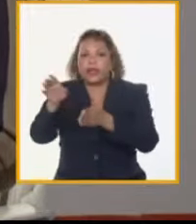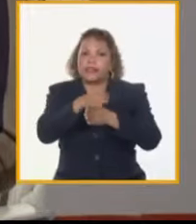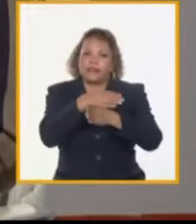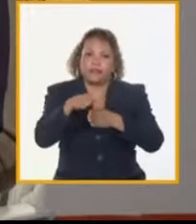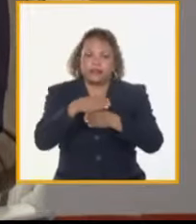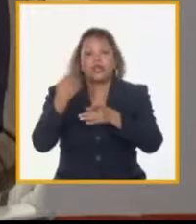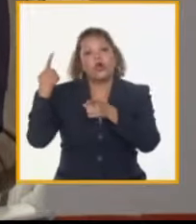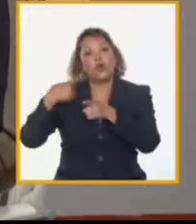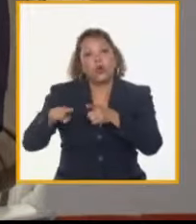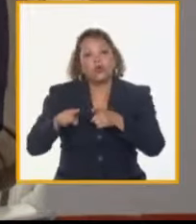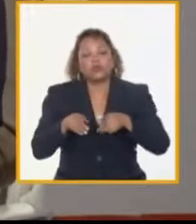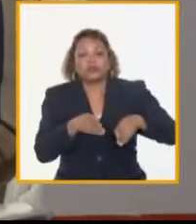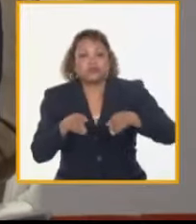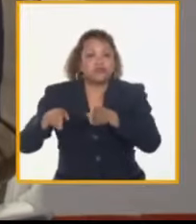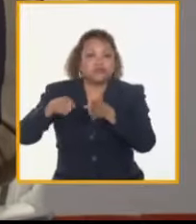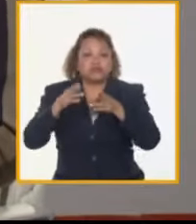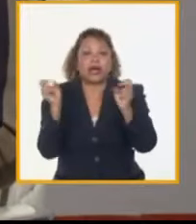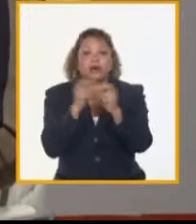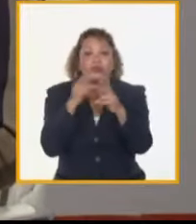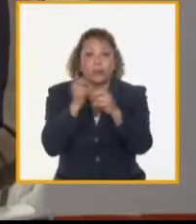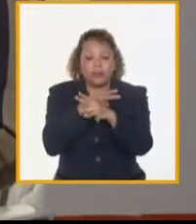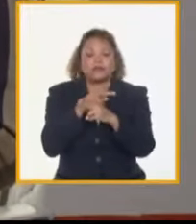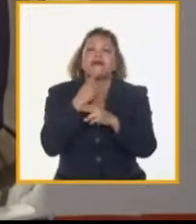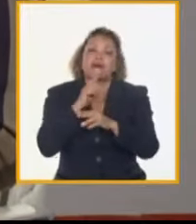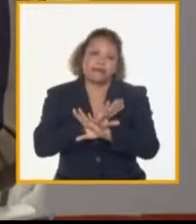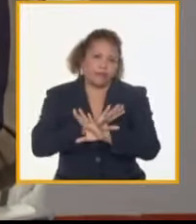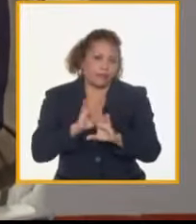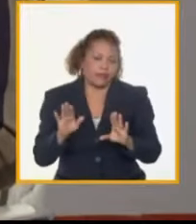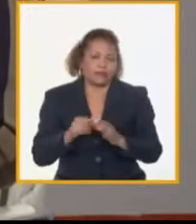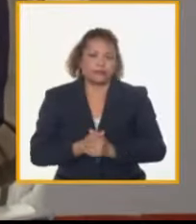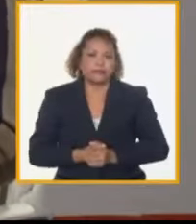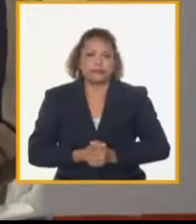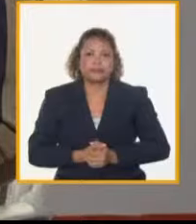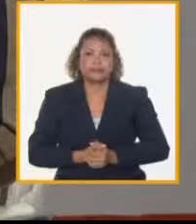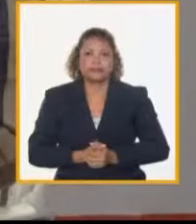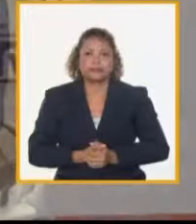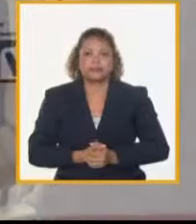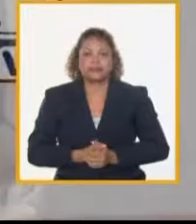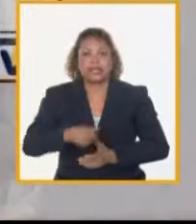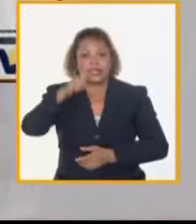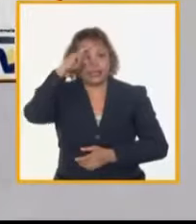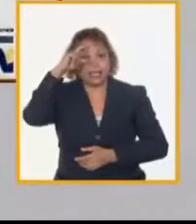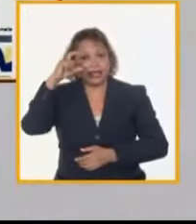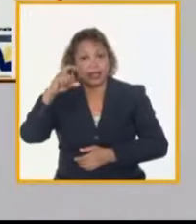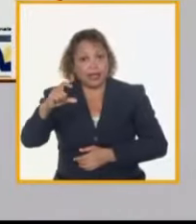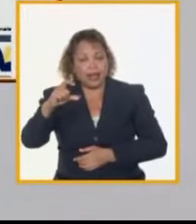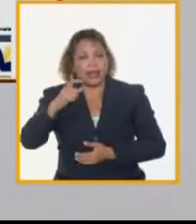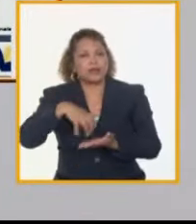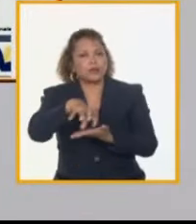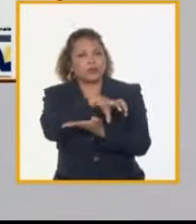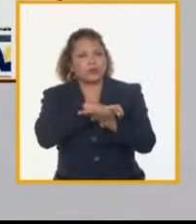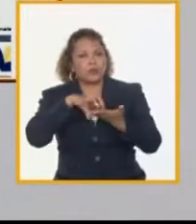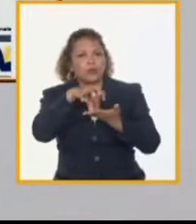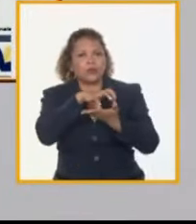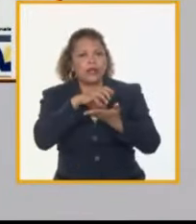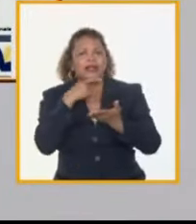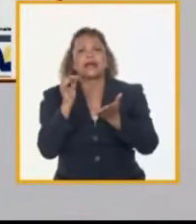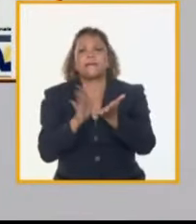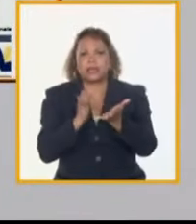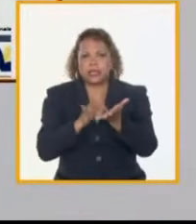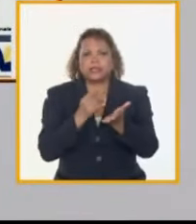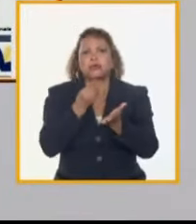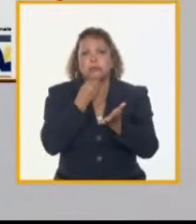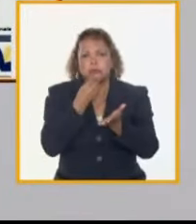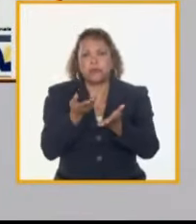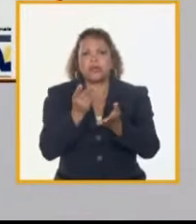autopista. Y sí se muestra por la PK. Santa Clara es de los destinos que generalmente la PK